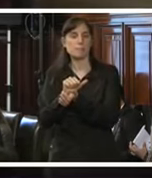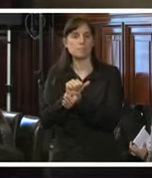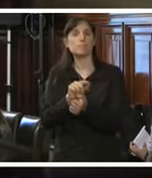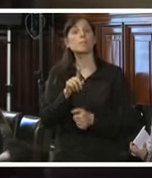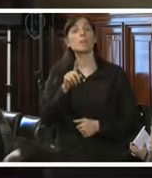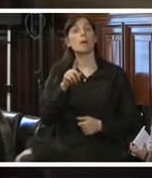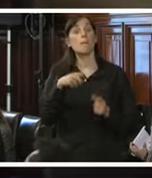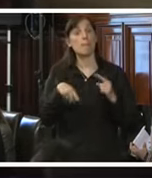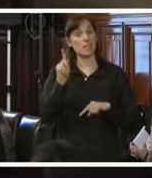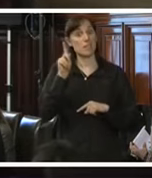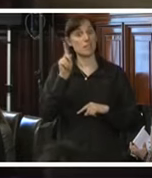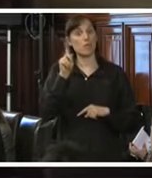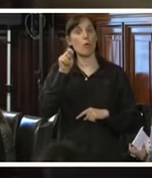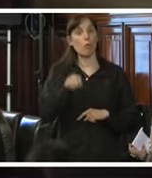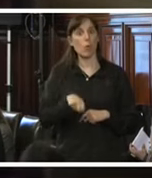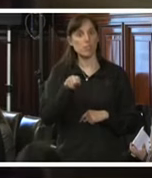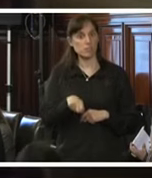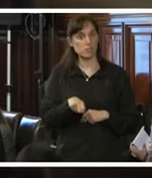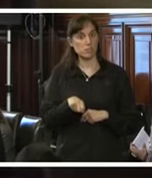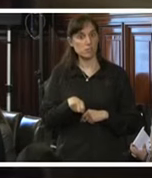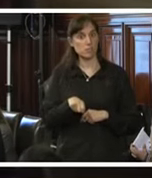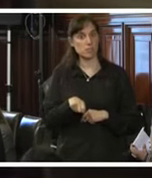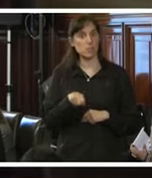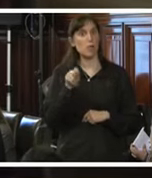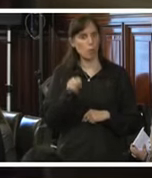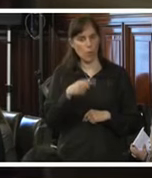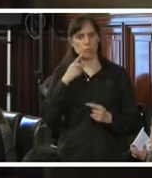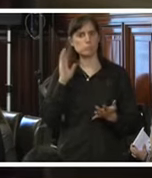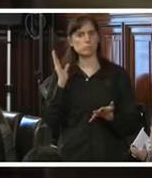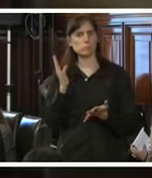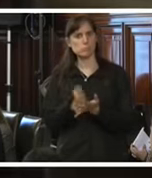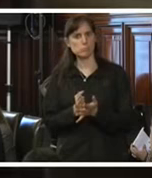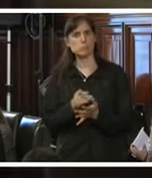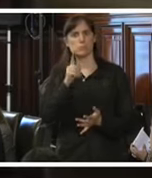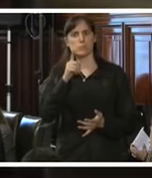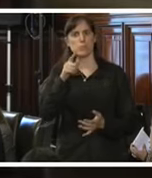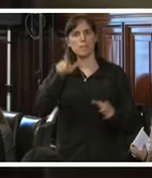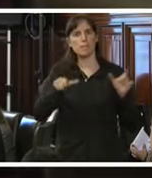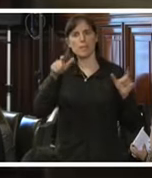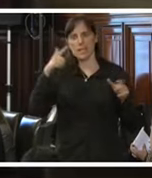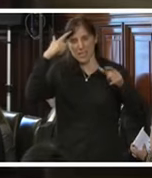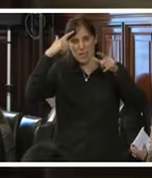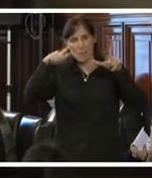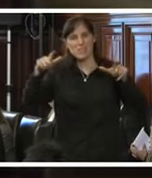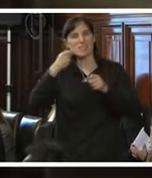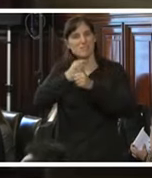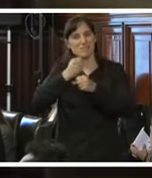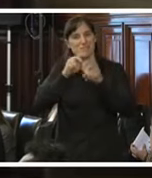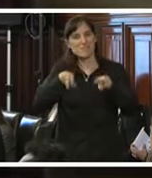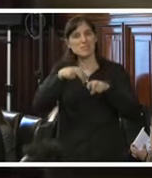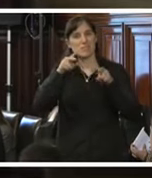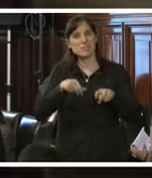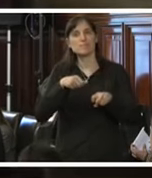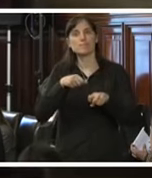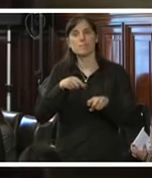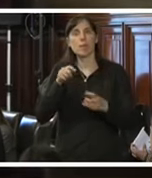juez, ¿verdad?, de la causa, que dio un fallo favorable a estos campesinos procesados, fue perseguido y destituido